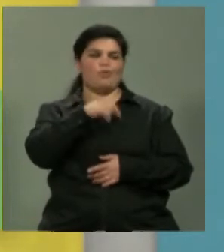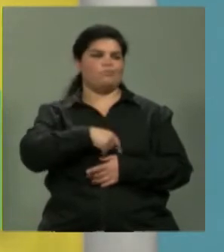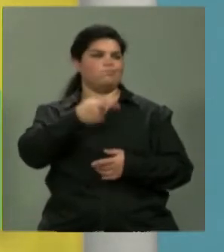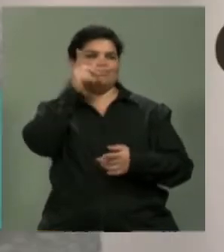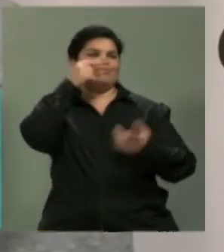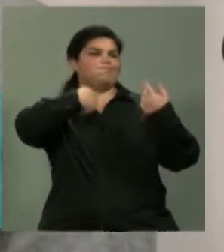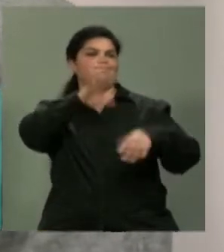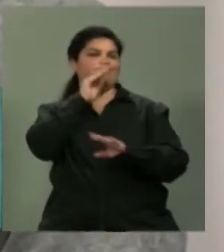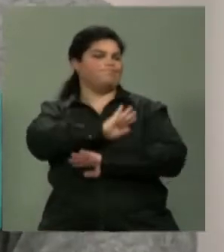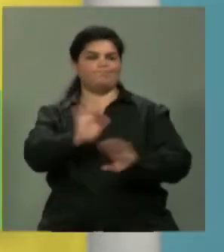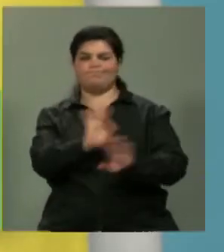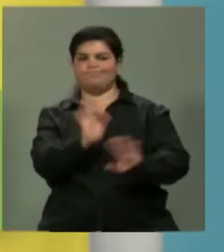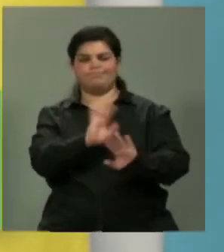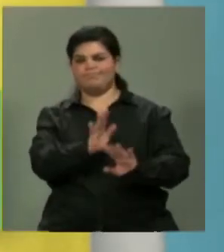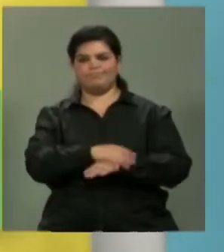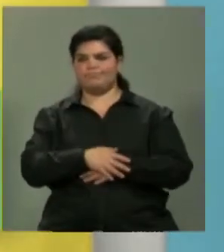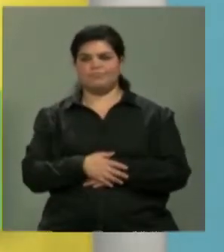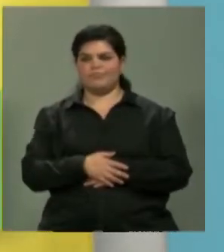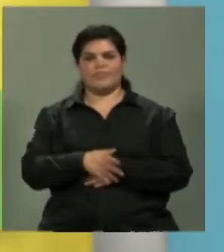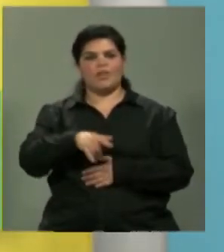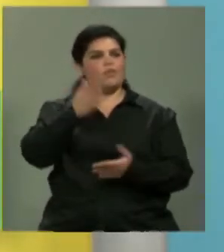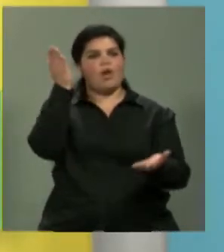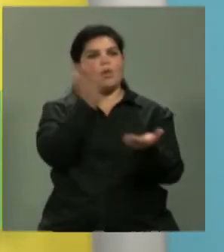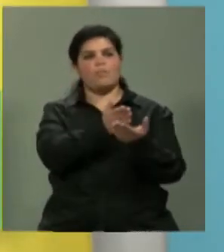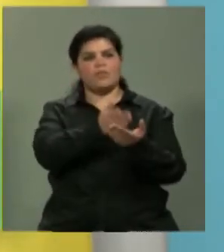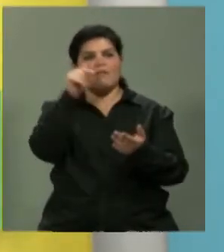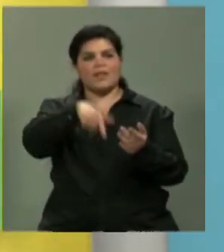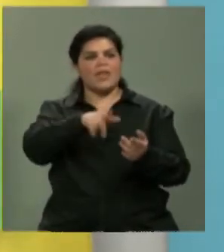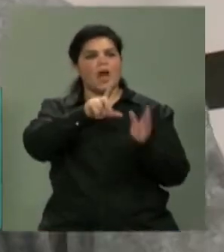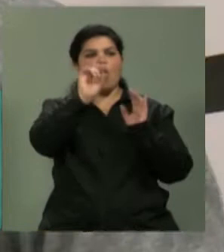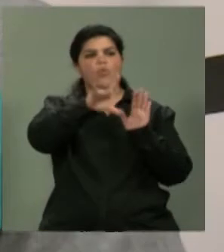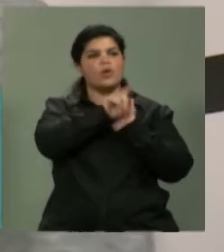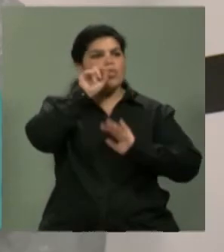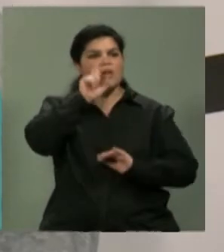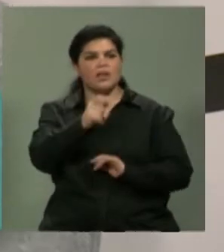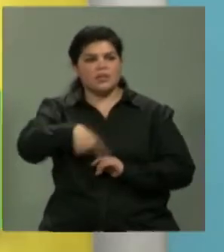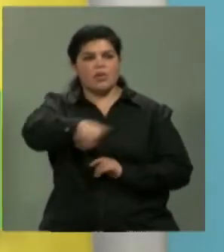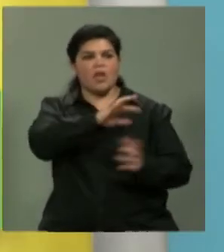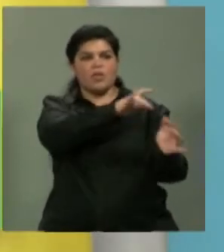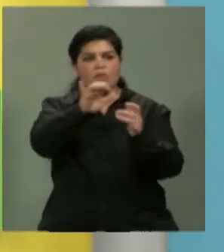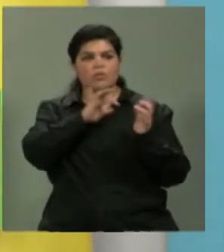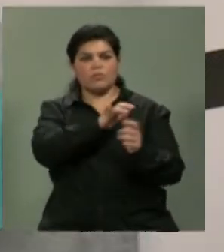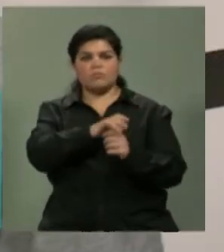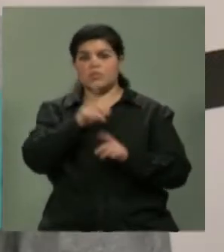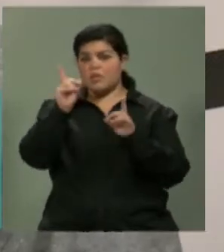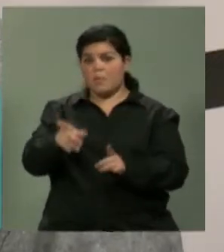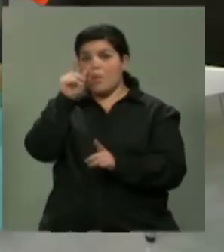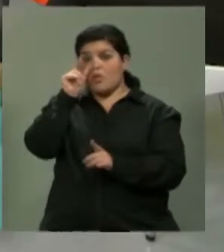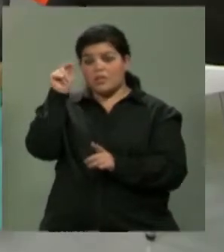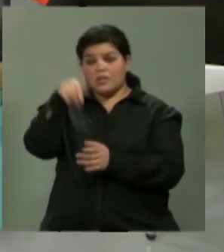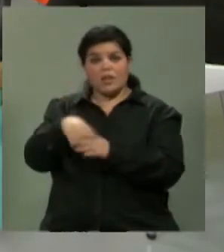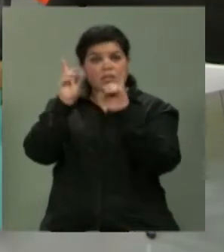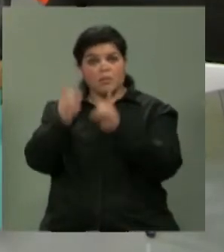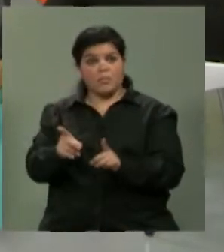política. Acá estamos de la imputabilidad para los que cometen delito. Somos sujetos políticos, una discusión política y se toma una Pero discusión. eso lleva a